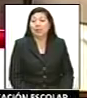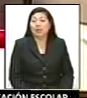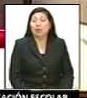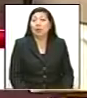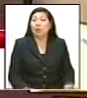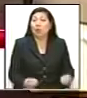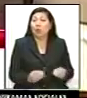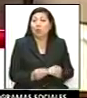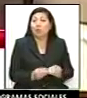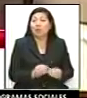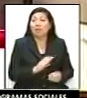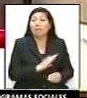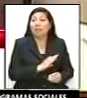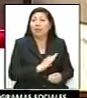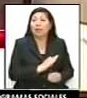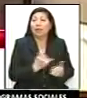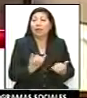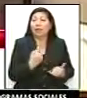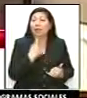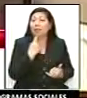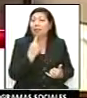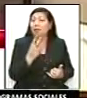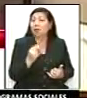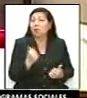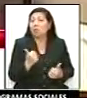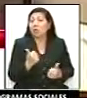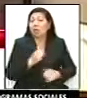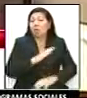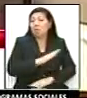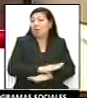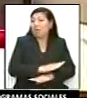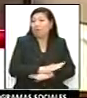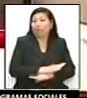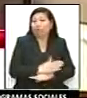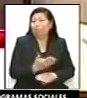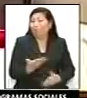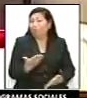ajustes fiscales. Y aquí no distingue entre buenos y malos, porque